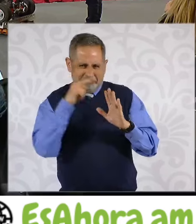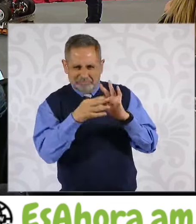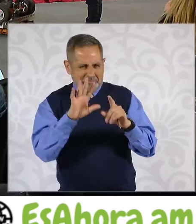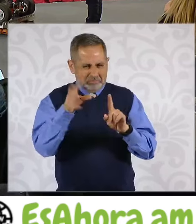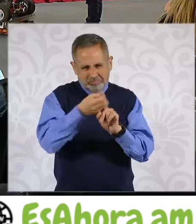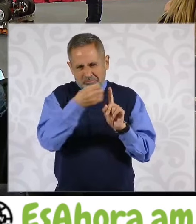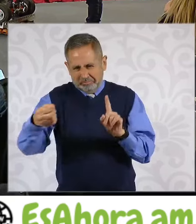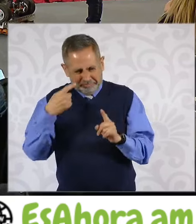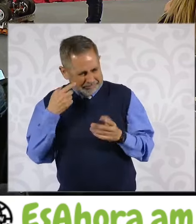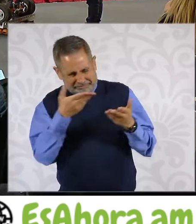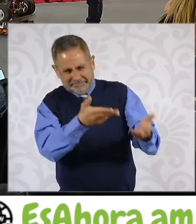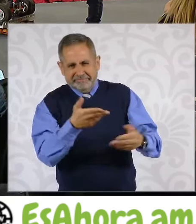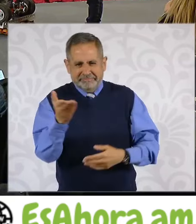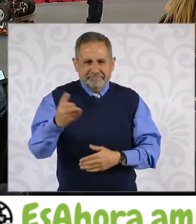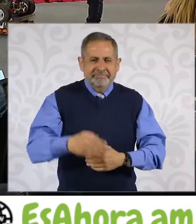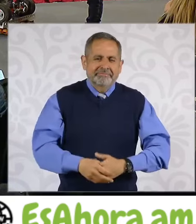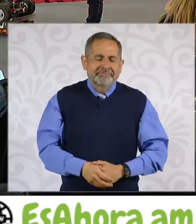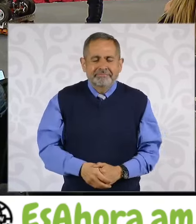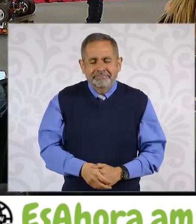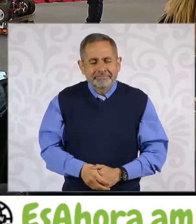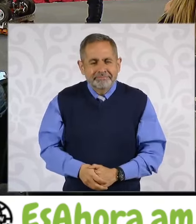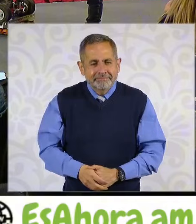mentiras de esta semana.